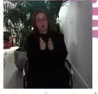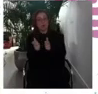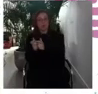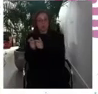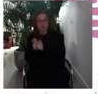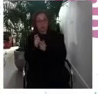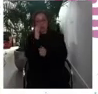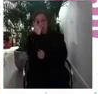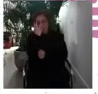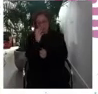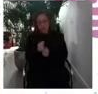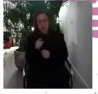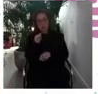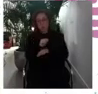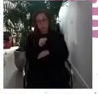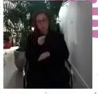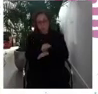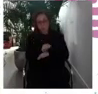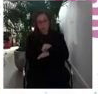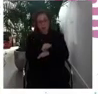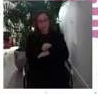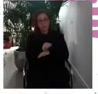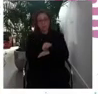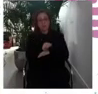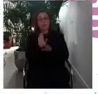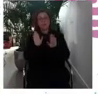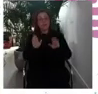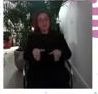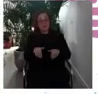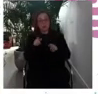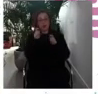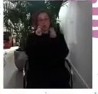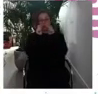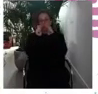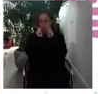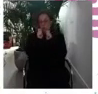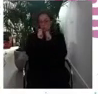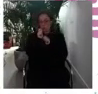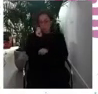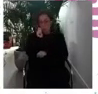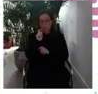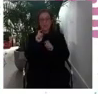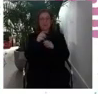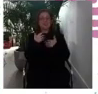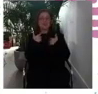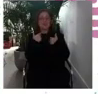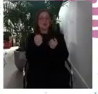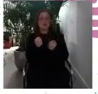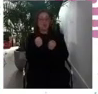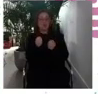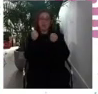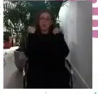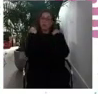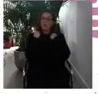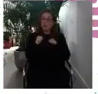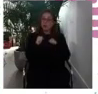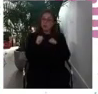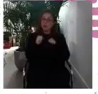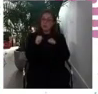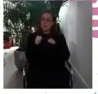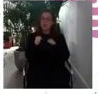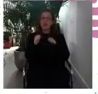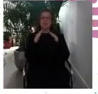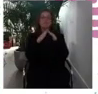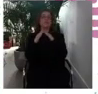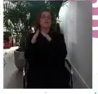Carnaval, Cultura, Patrimonio y Turismo, Salud, Deportes,